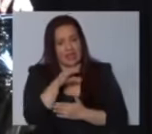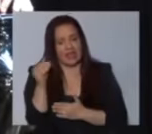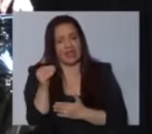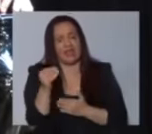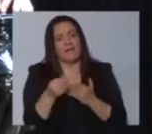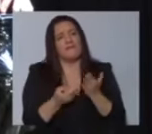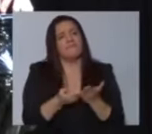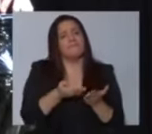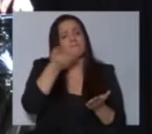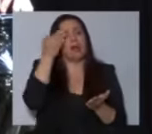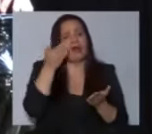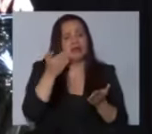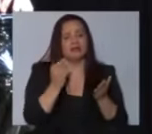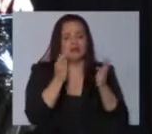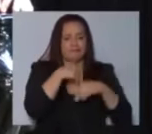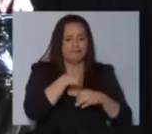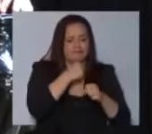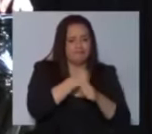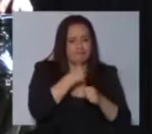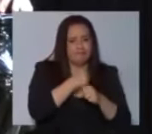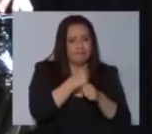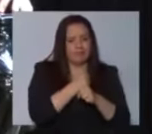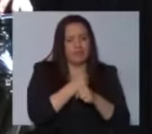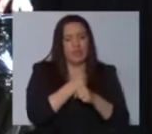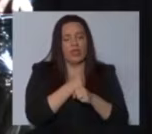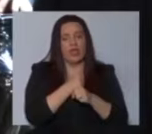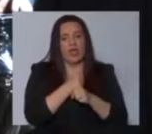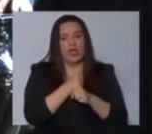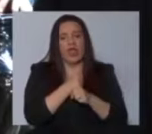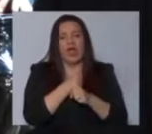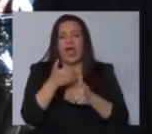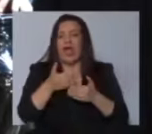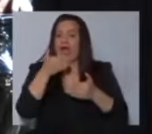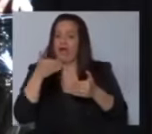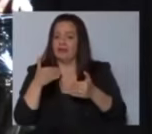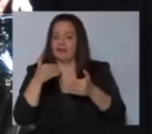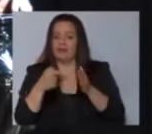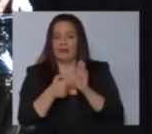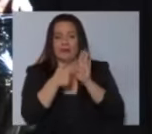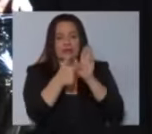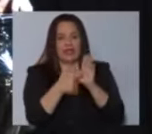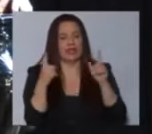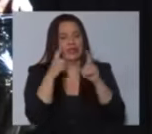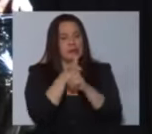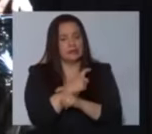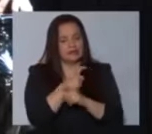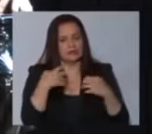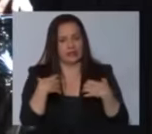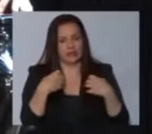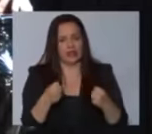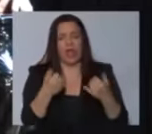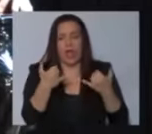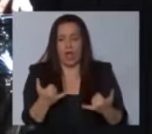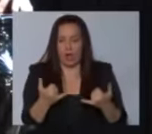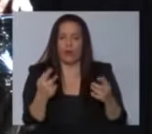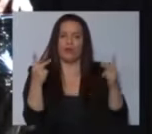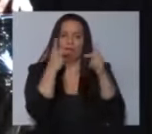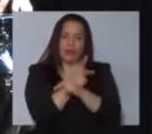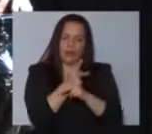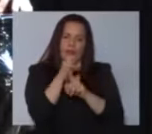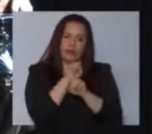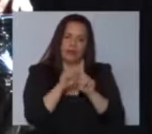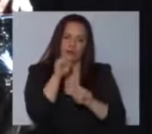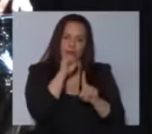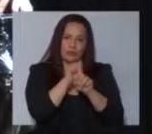empleos, aún antes de que se presentara la actual crisis sanitaria que ahora agrava aún más la situación